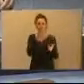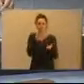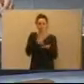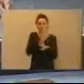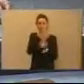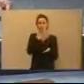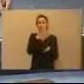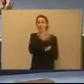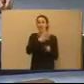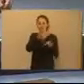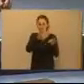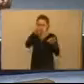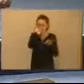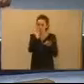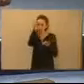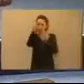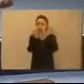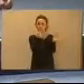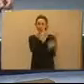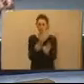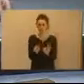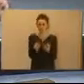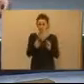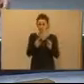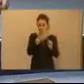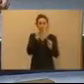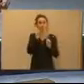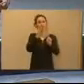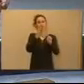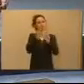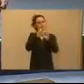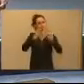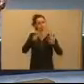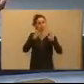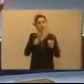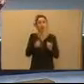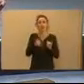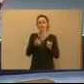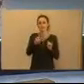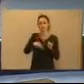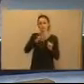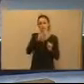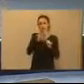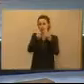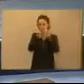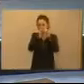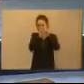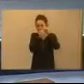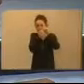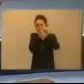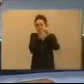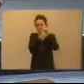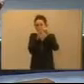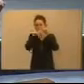sobre polinizadores, en el transcurso del cual se ha observado la presencia de estos sílidos que hospedan en los eucaliptos y también tienen